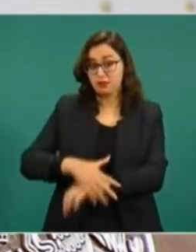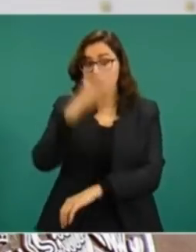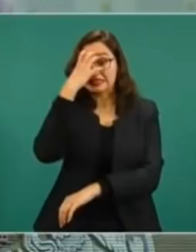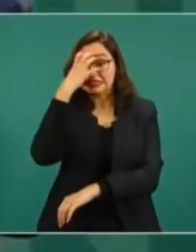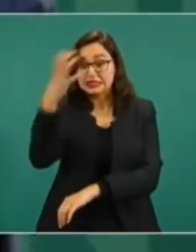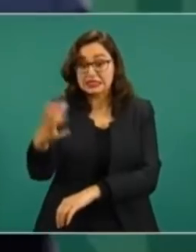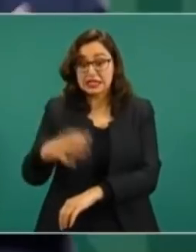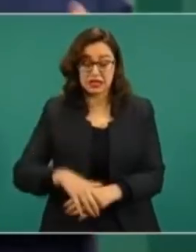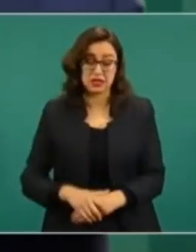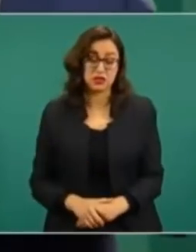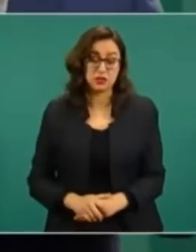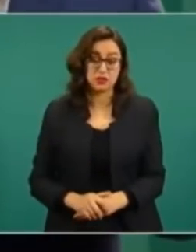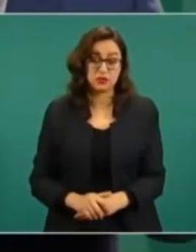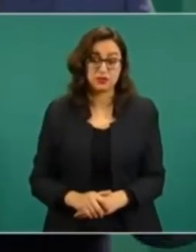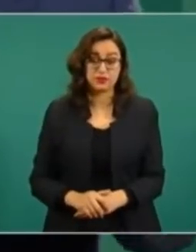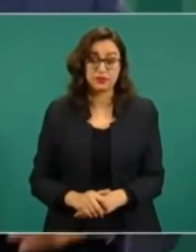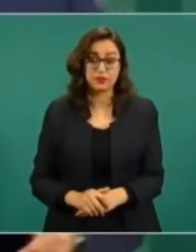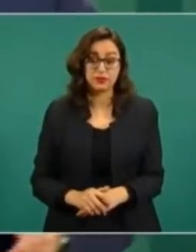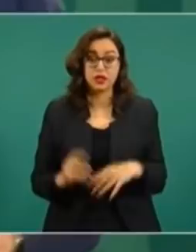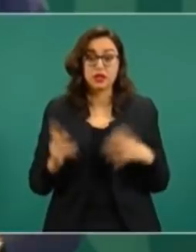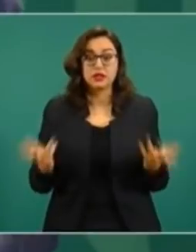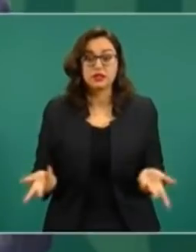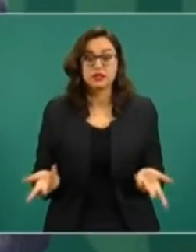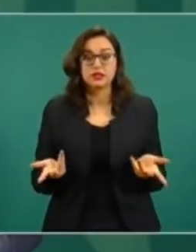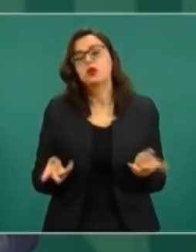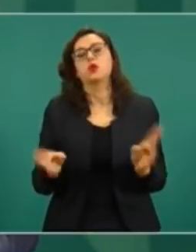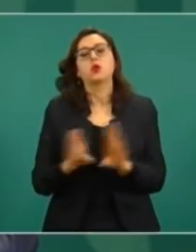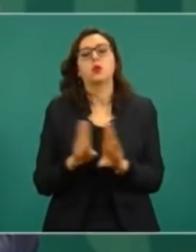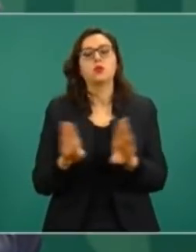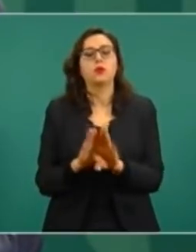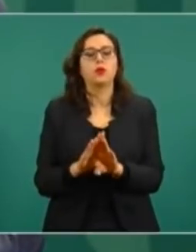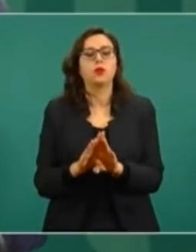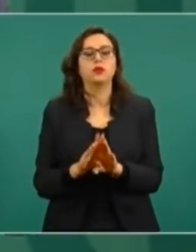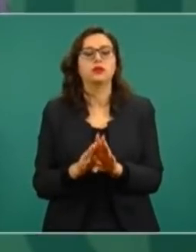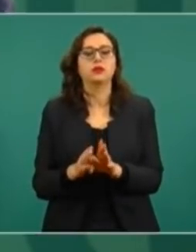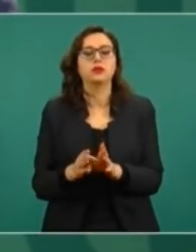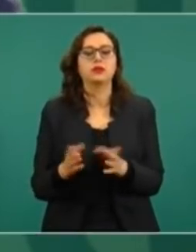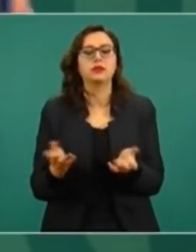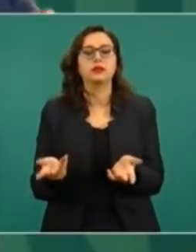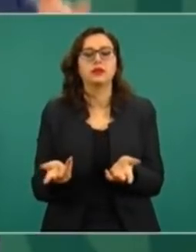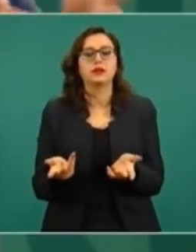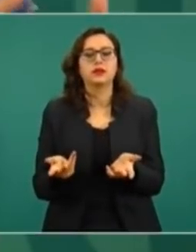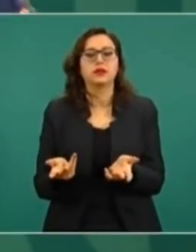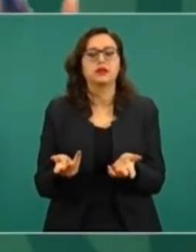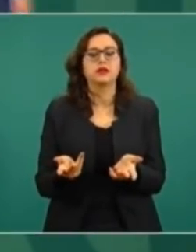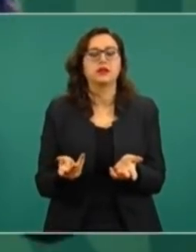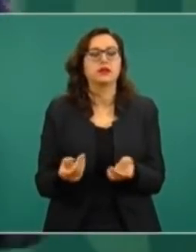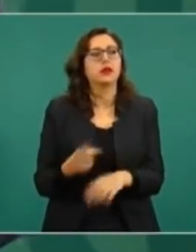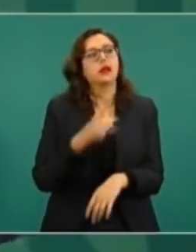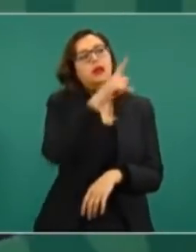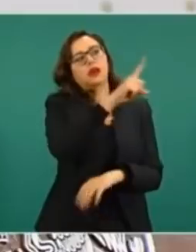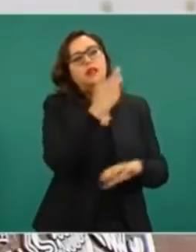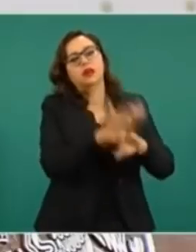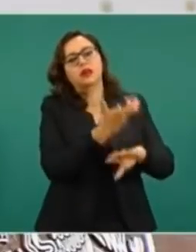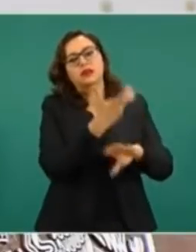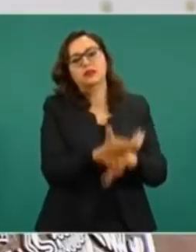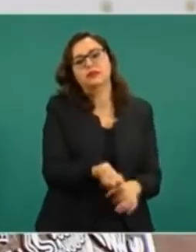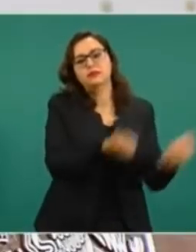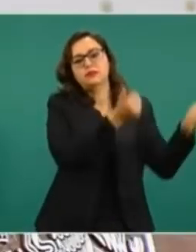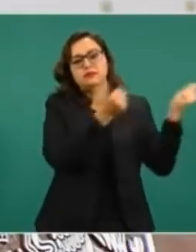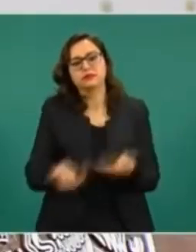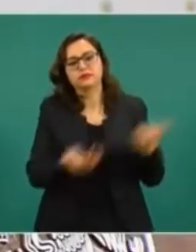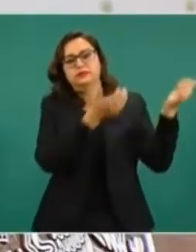No es que sigamos con el plan Mérida de que nos mandan equipos, nos